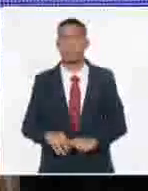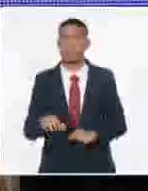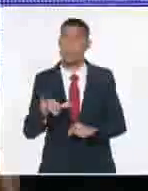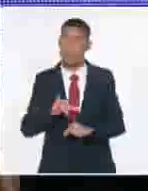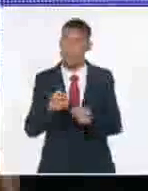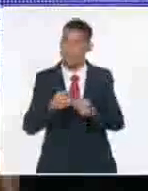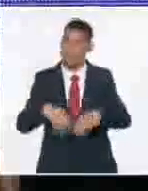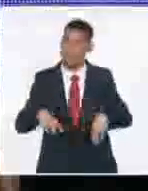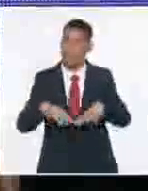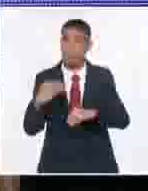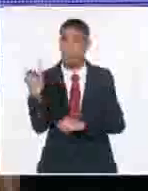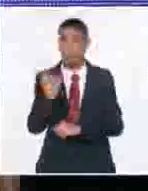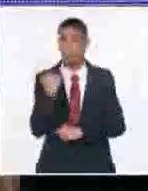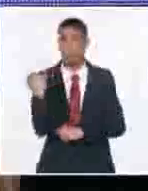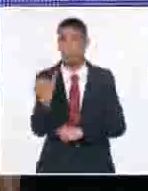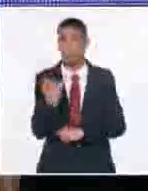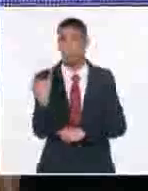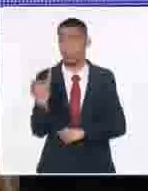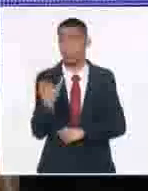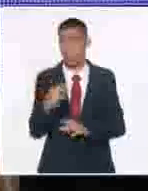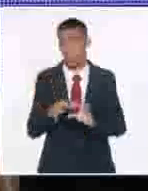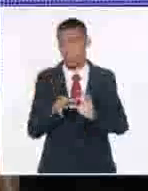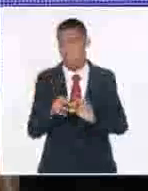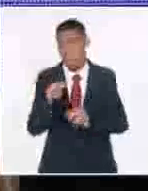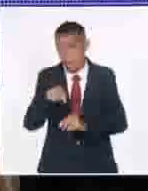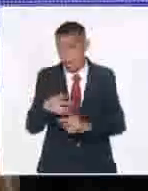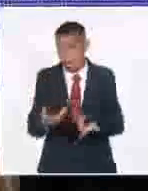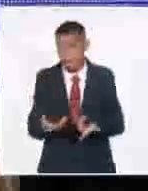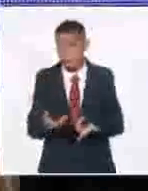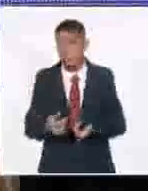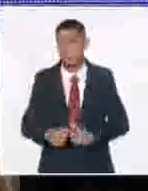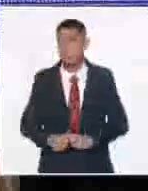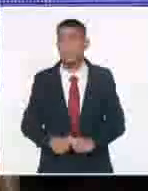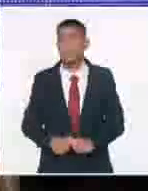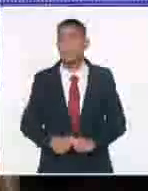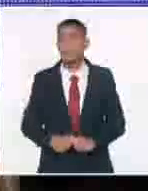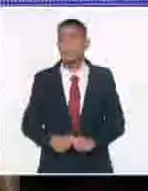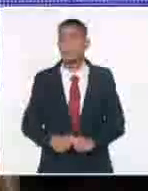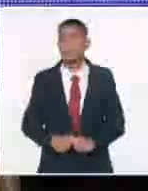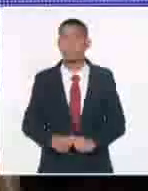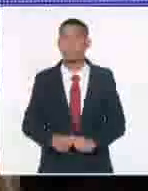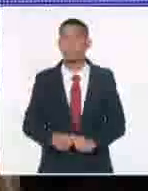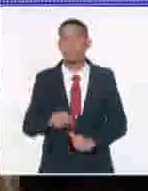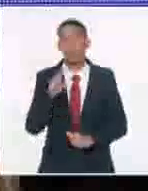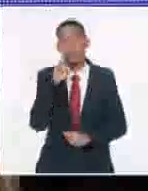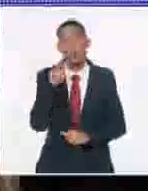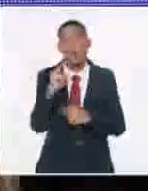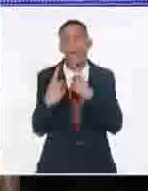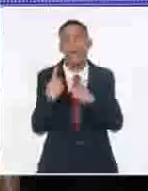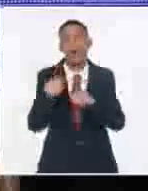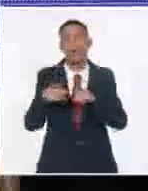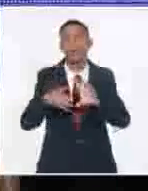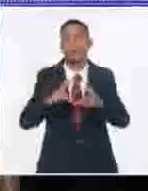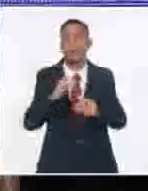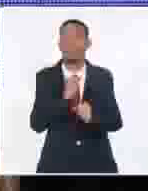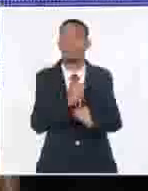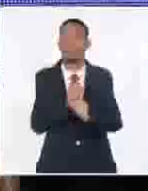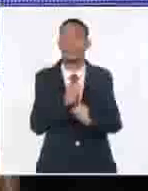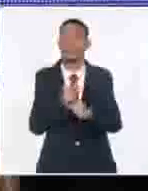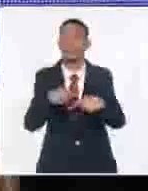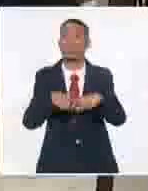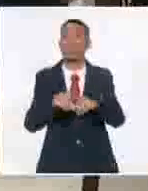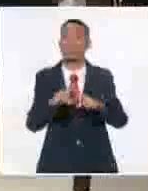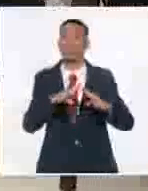situación internacional actual un mecanismo unipolar al